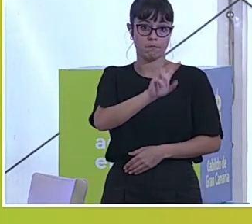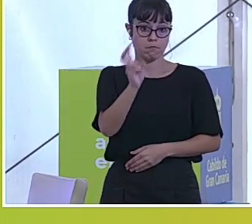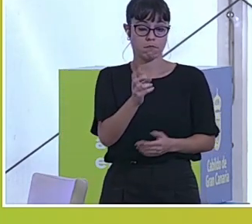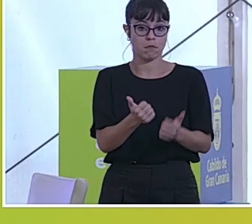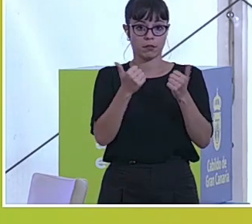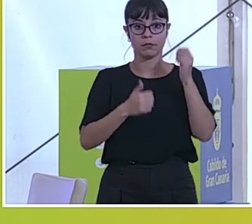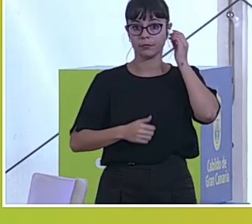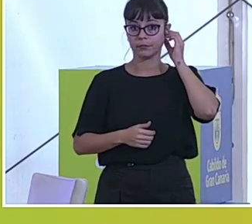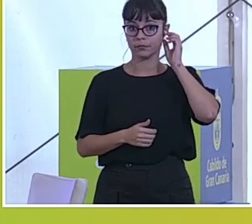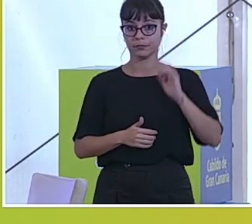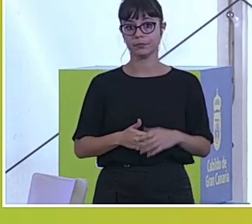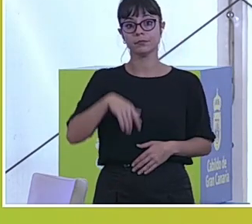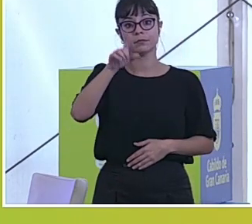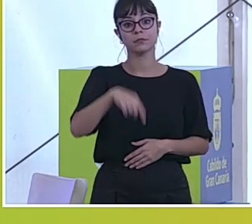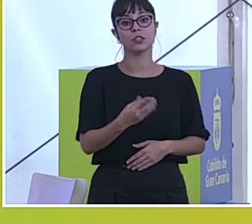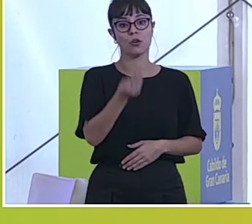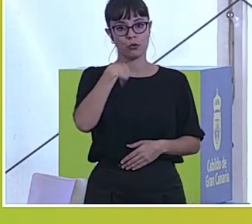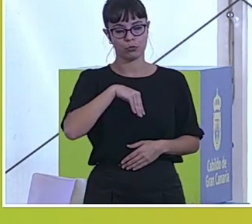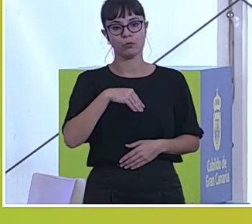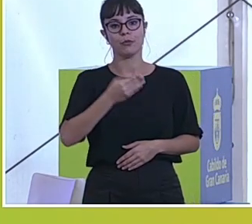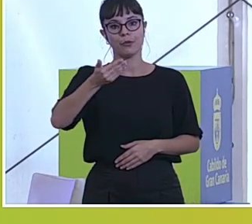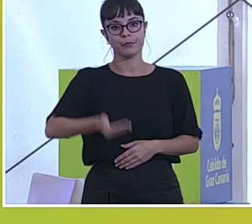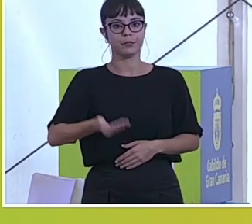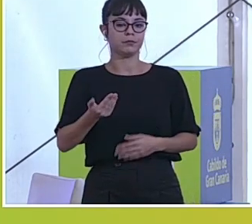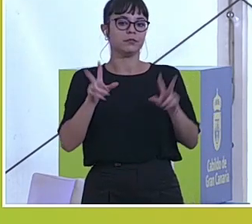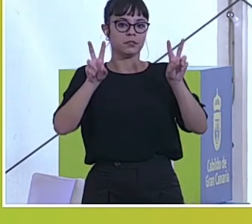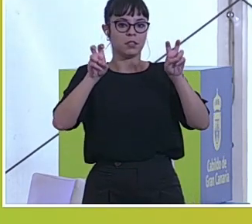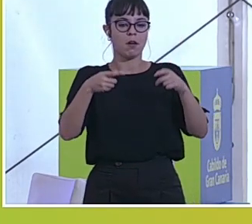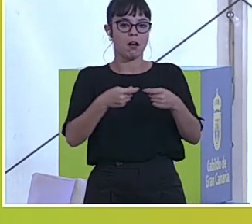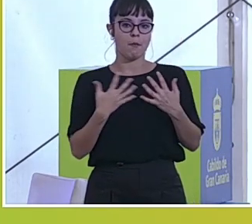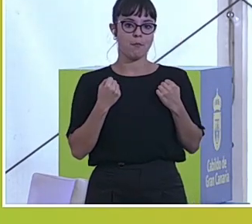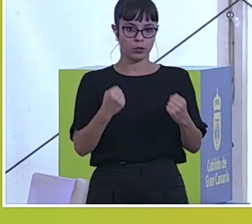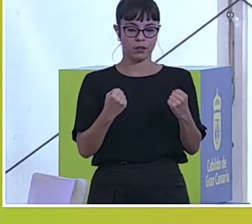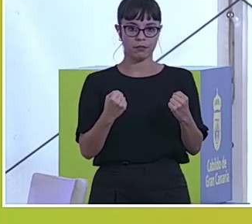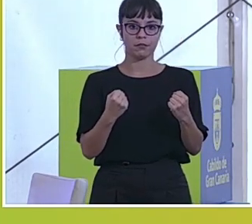es importante es el consumo, o sea, a nivel de potencia, las necesidades. Por cada kilo de